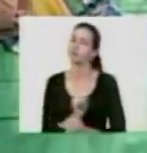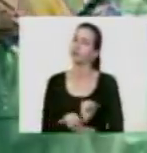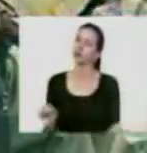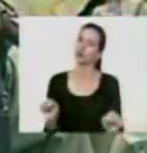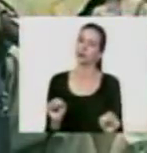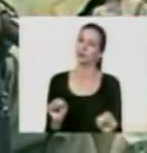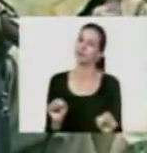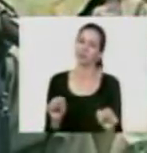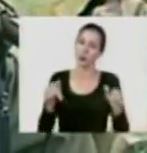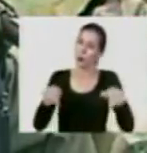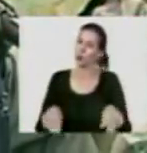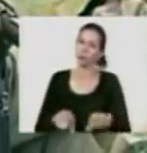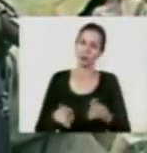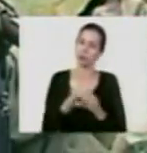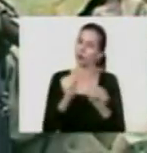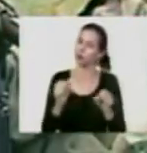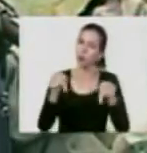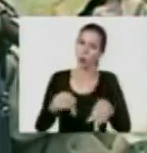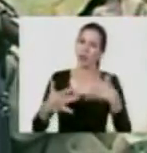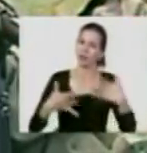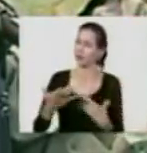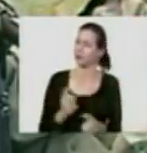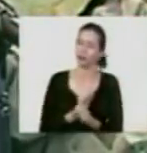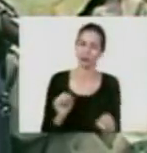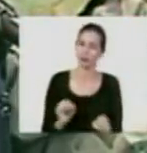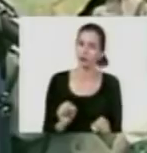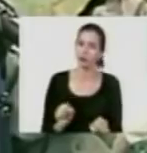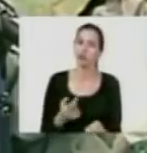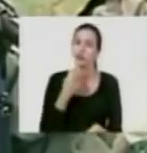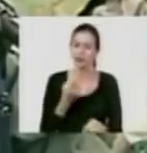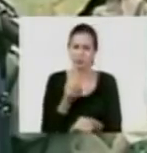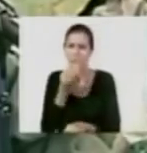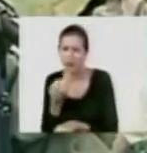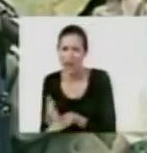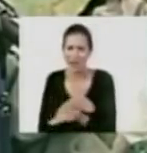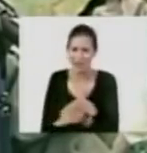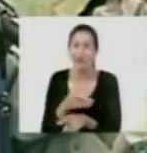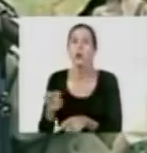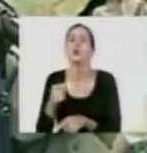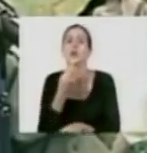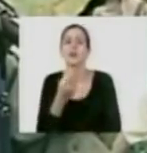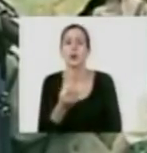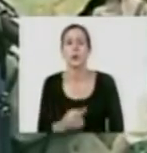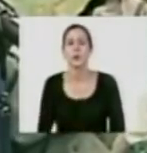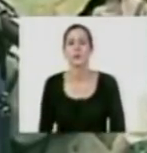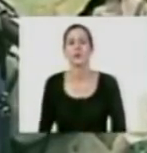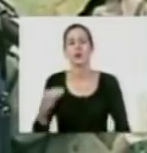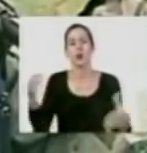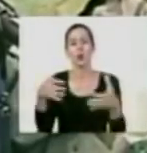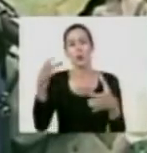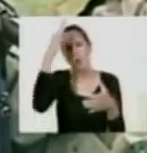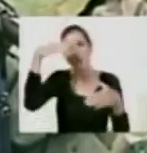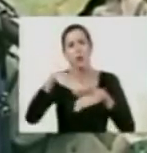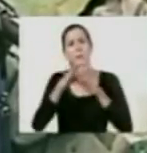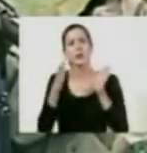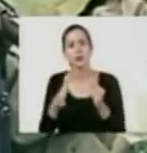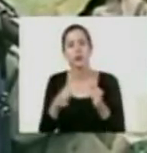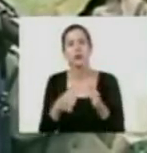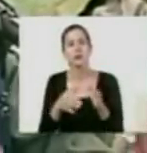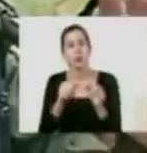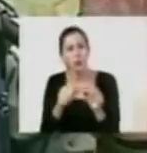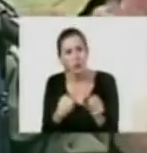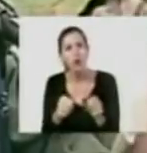estamos viendo en este momento. Yo se lo comentaba hace unos minutos, cuando usted ordenó al Consejo de Ministros escuchar los conceptos